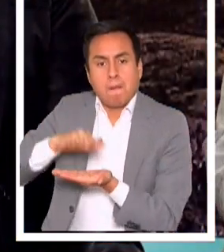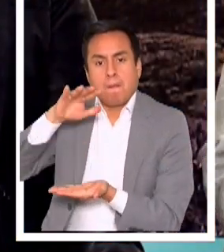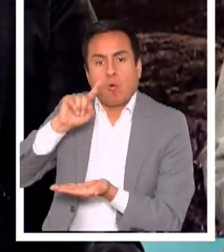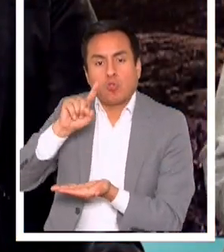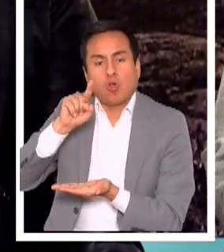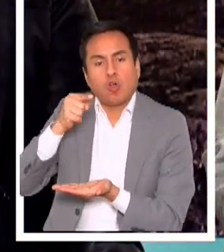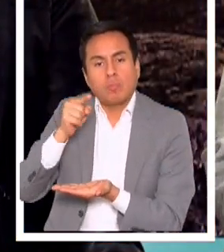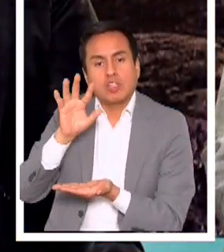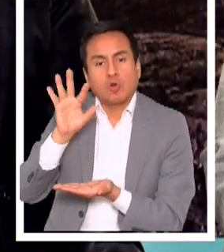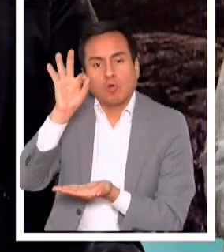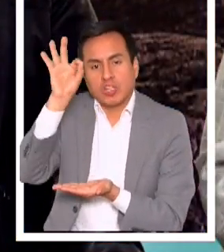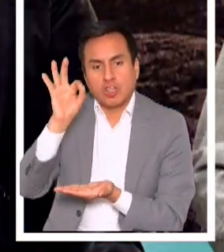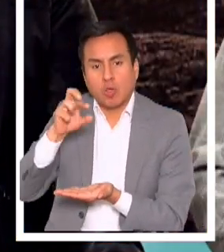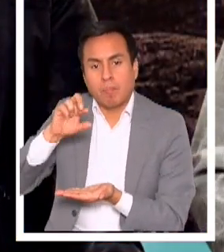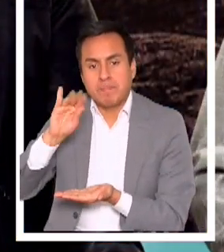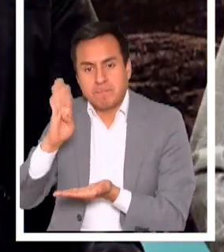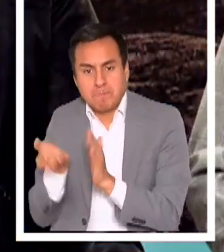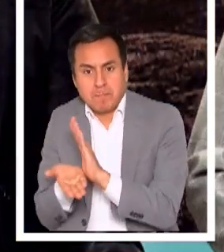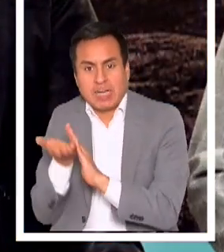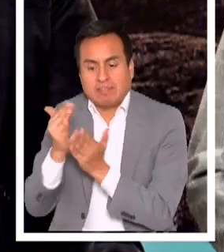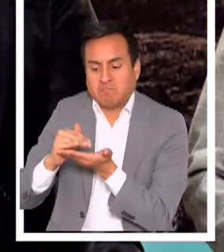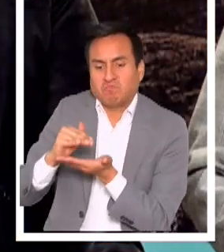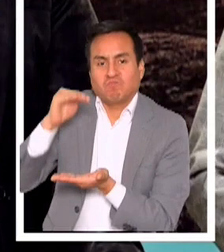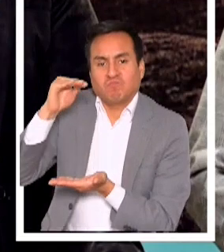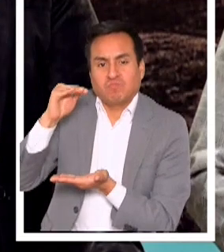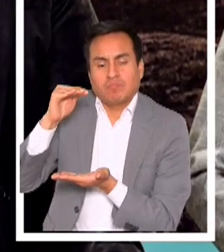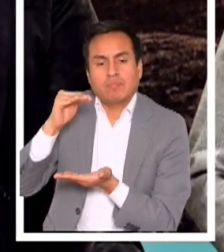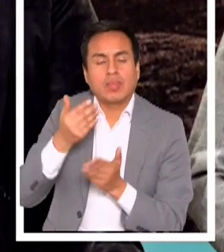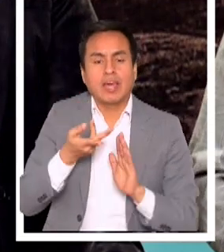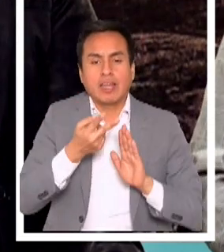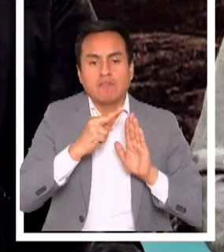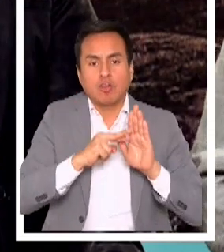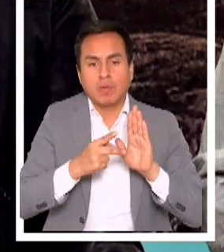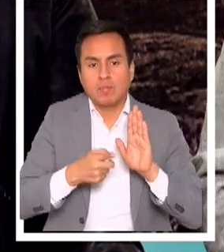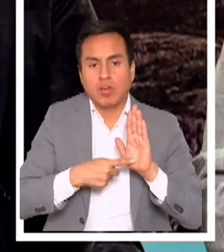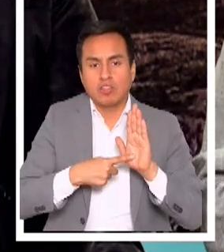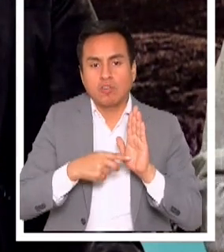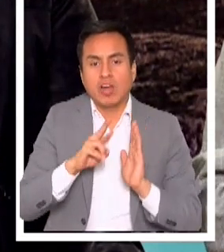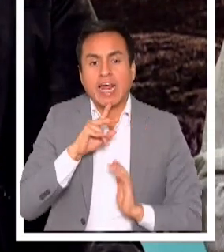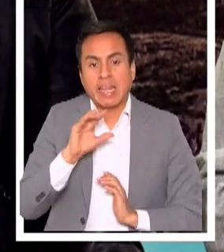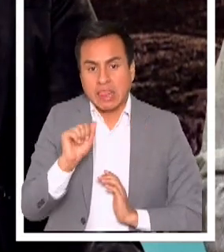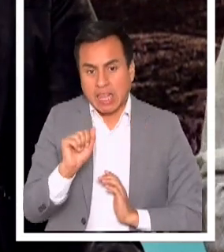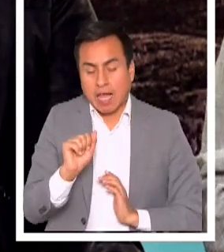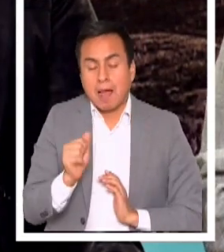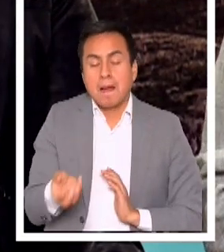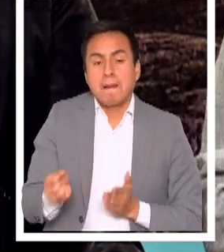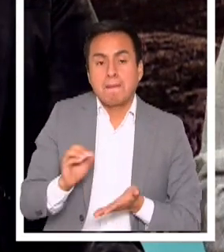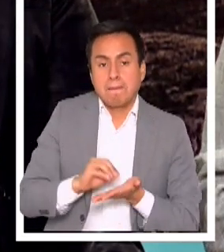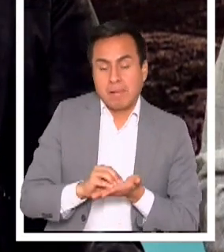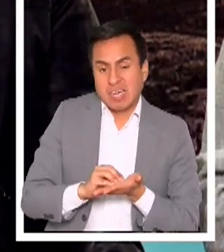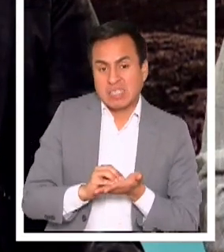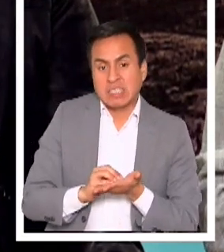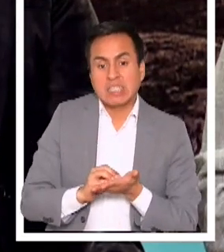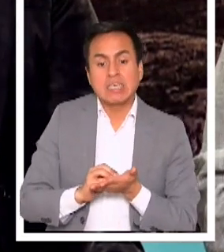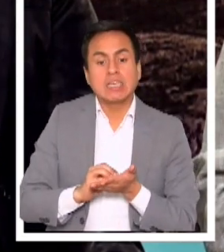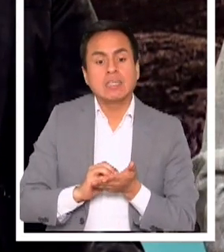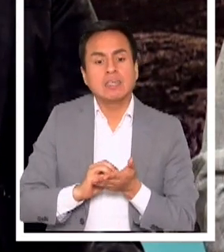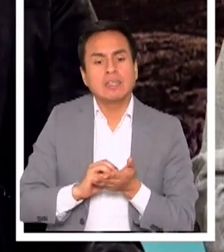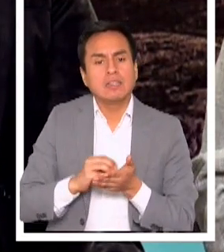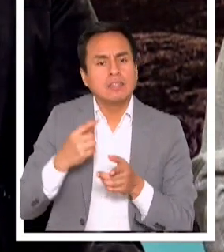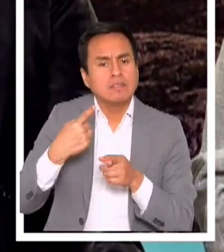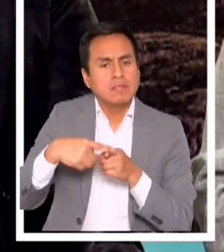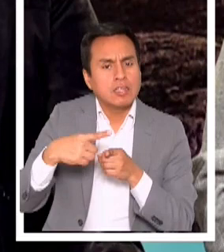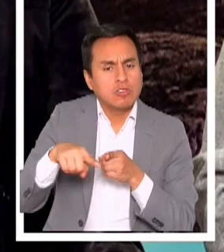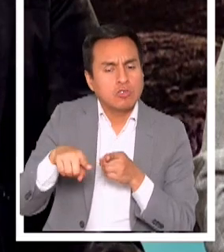el rol de uno y medio por ciento del producto y las reformas al impuesto a la renta más en los dividendos del